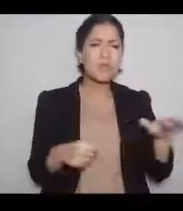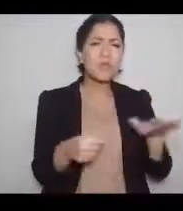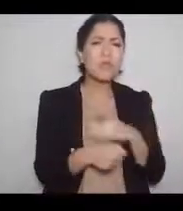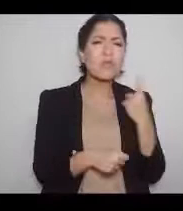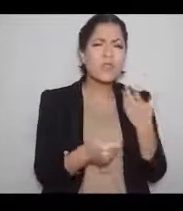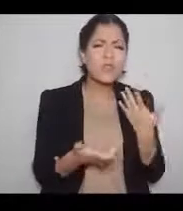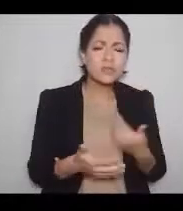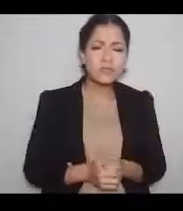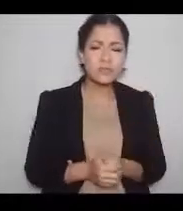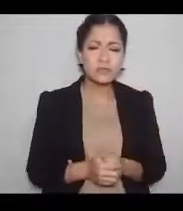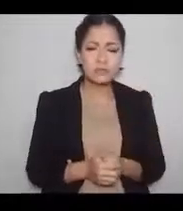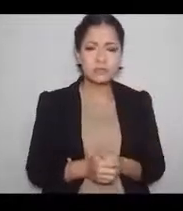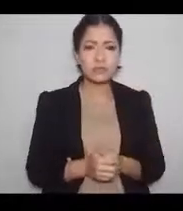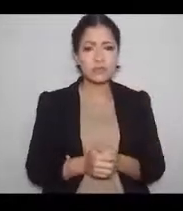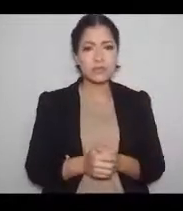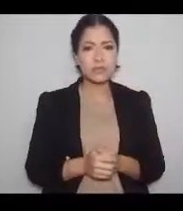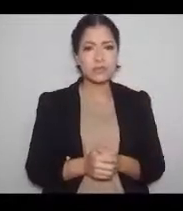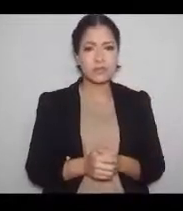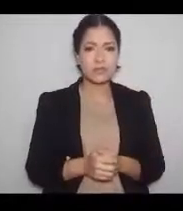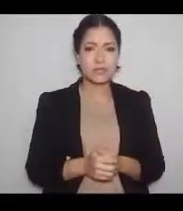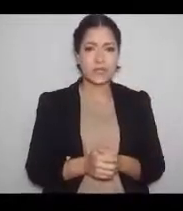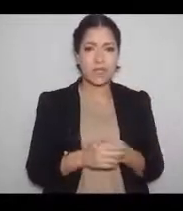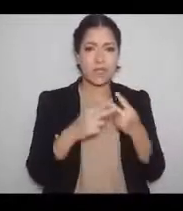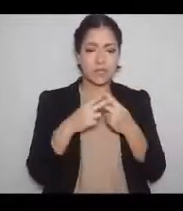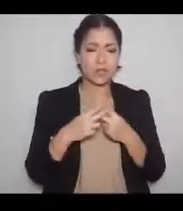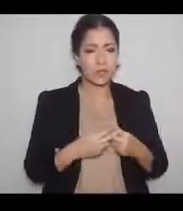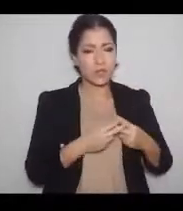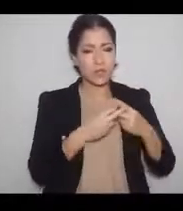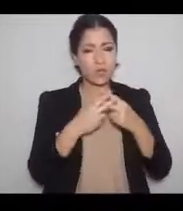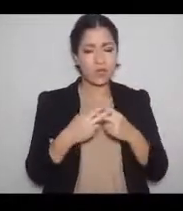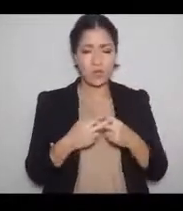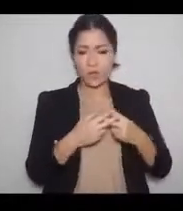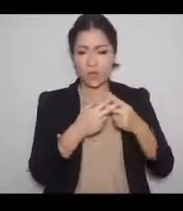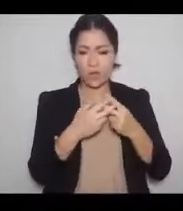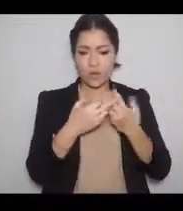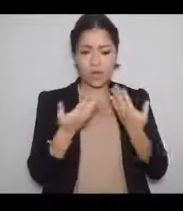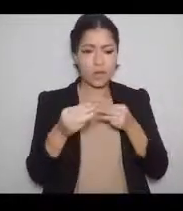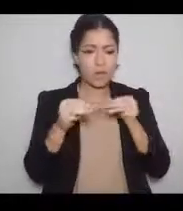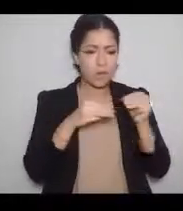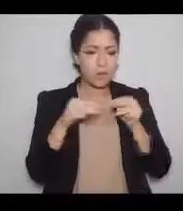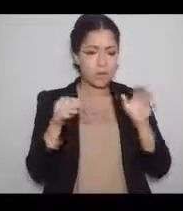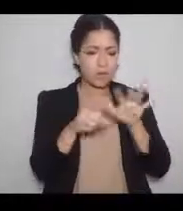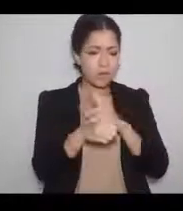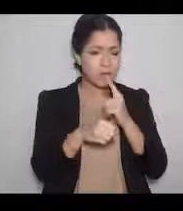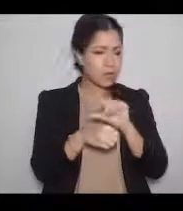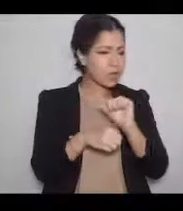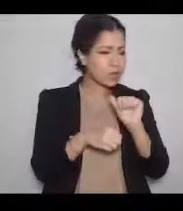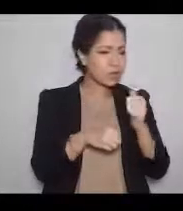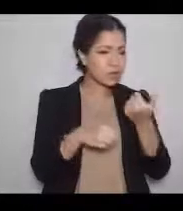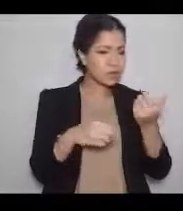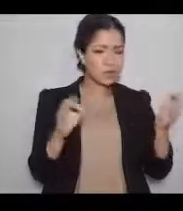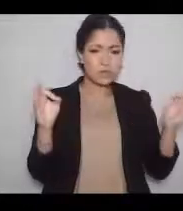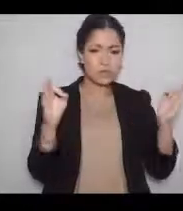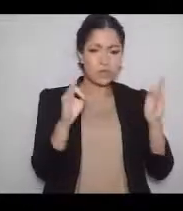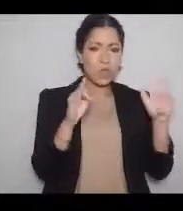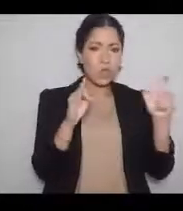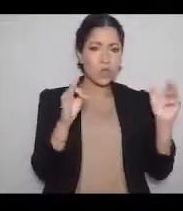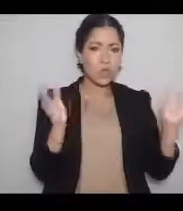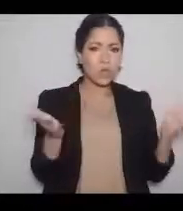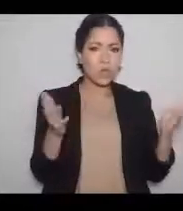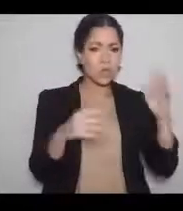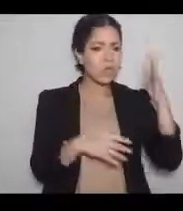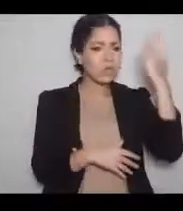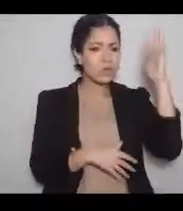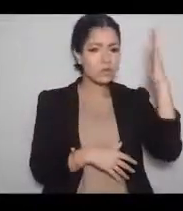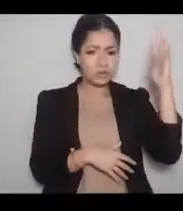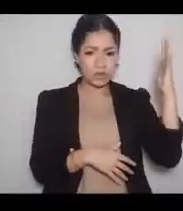Un cuerpo celeste se mueve atraído por otro. A medida que un cuerpo se acerca al sol, se